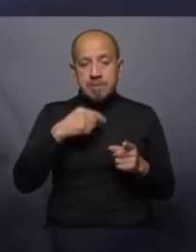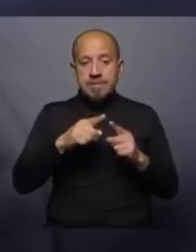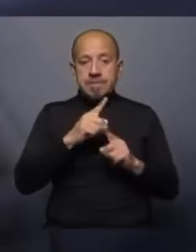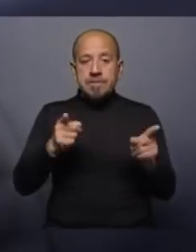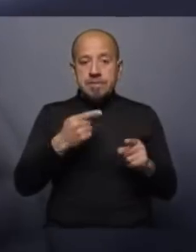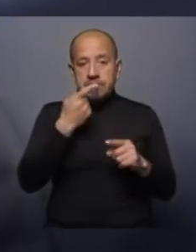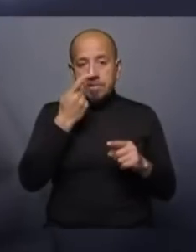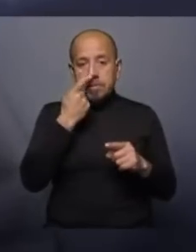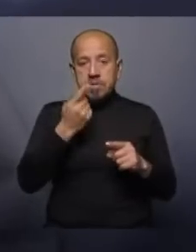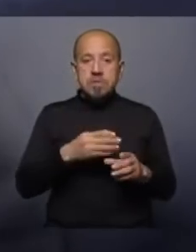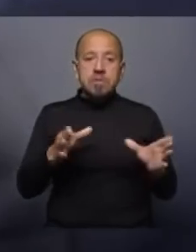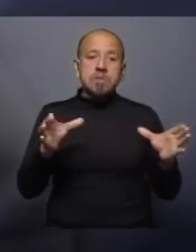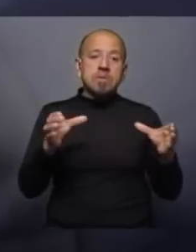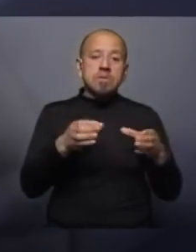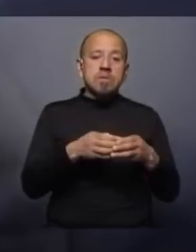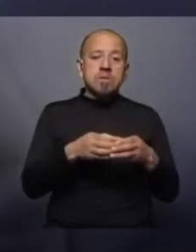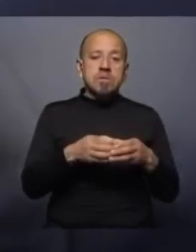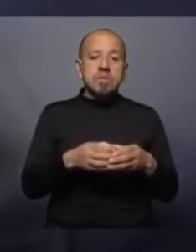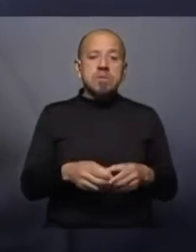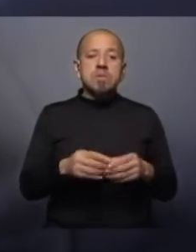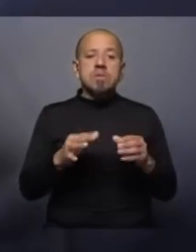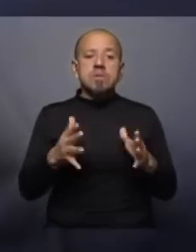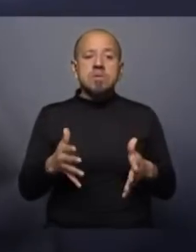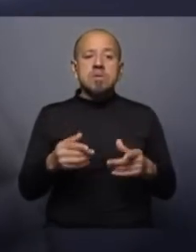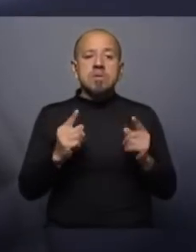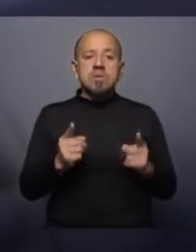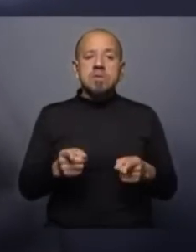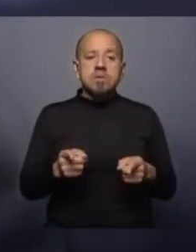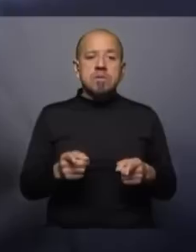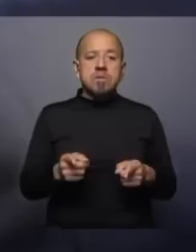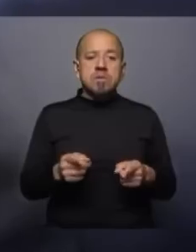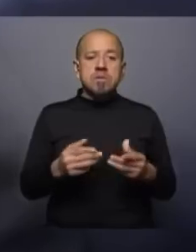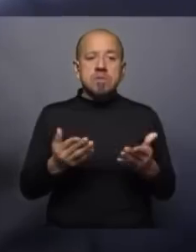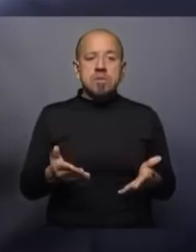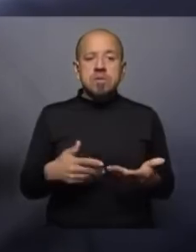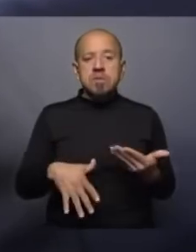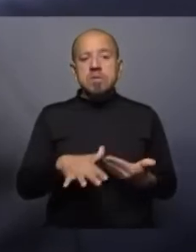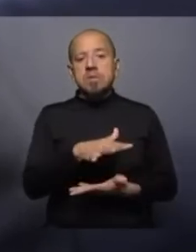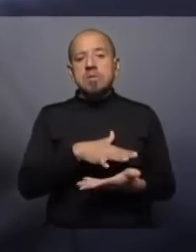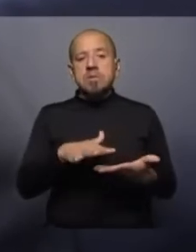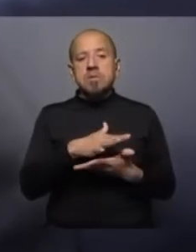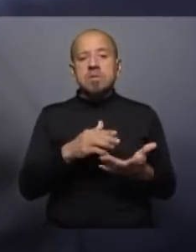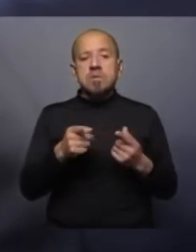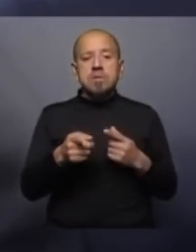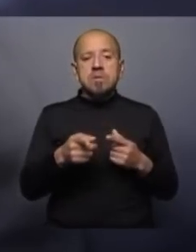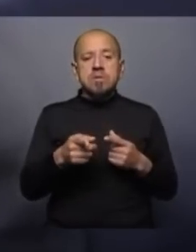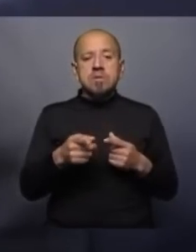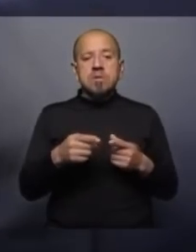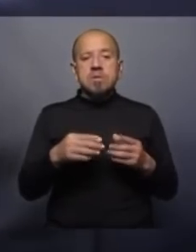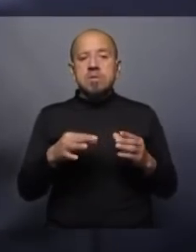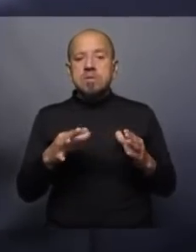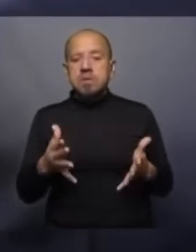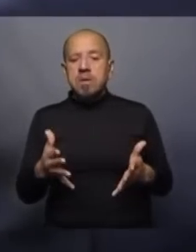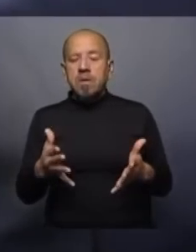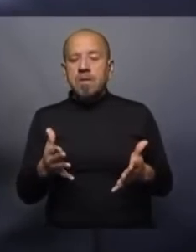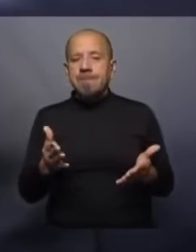intereses del colectivo y tampoco es conveniente en el sentido de que nos pone una en una situación de tener que definir de qué lado del